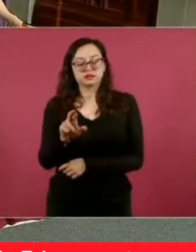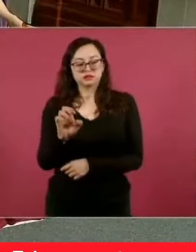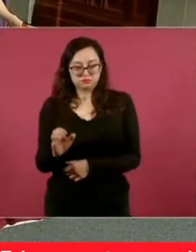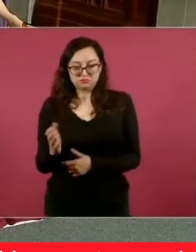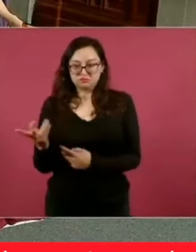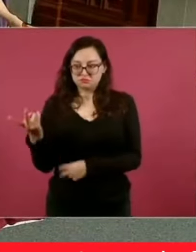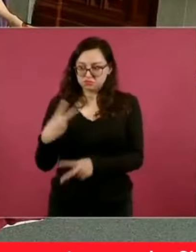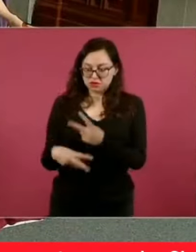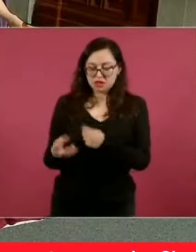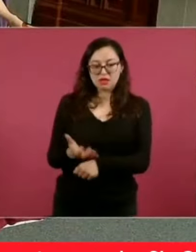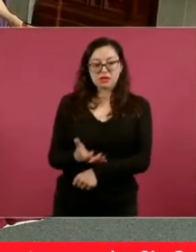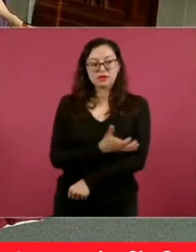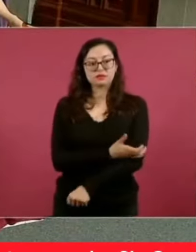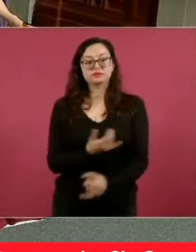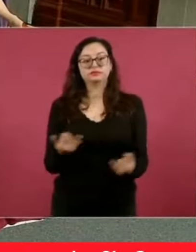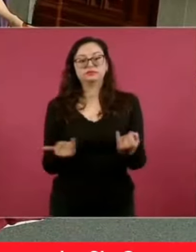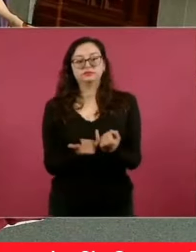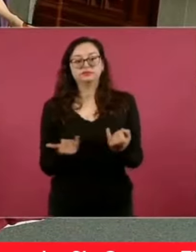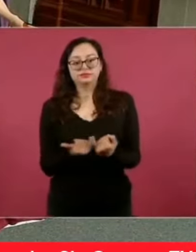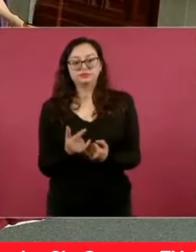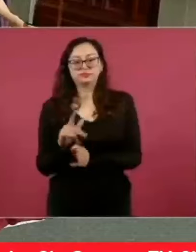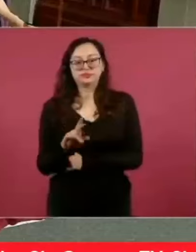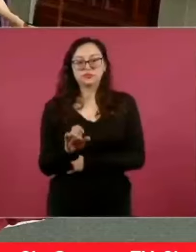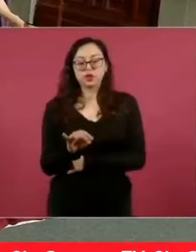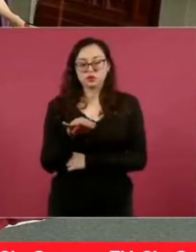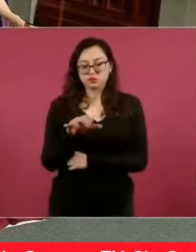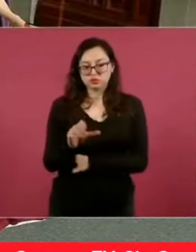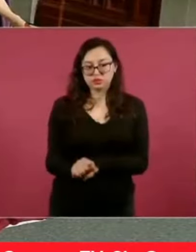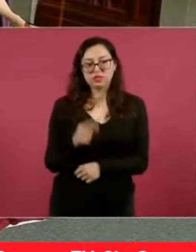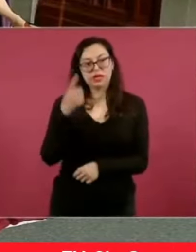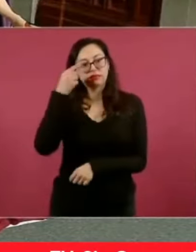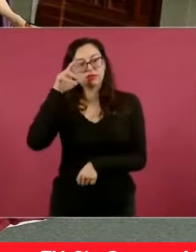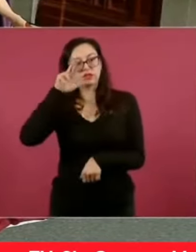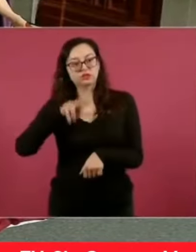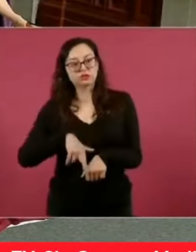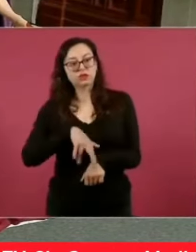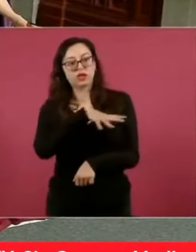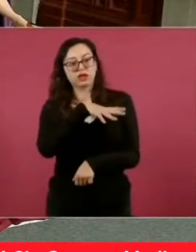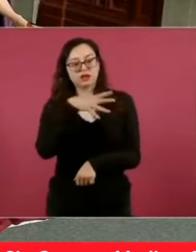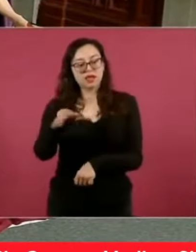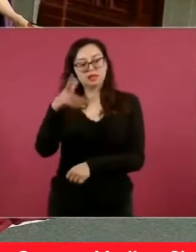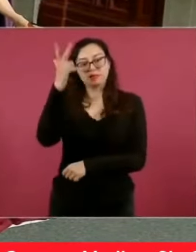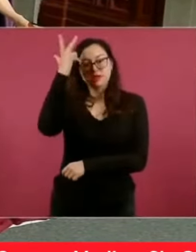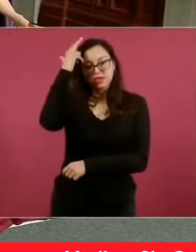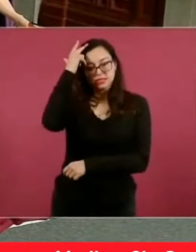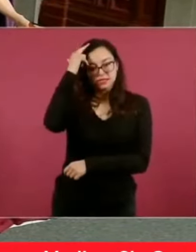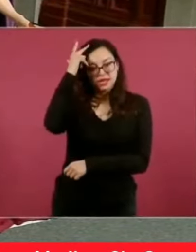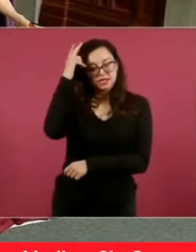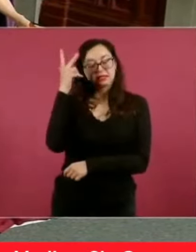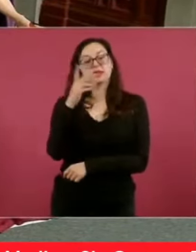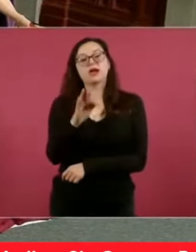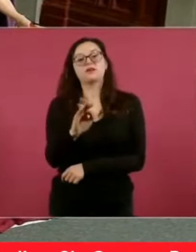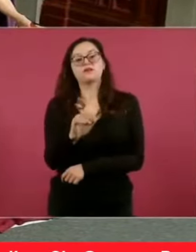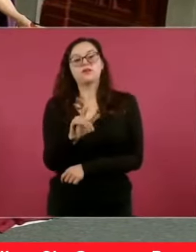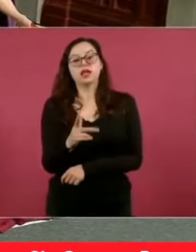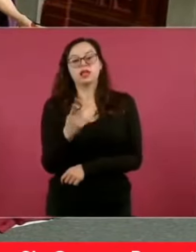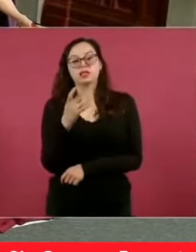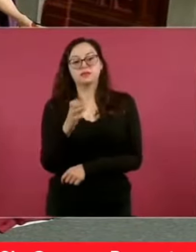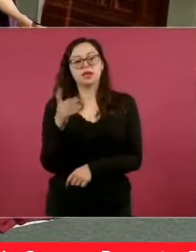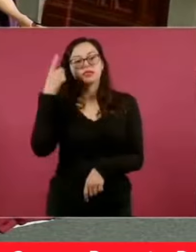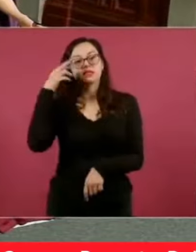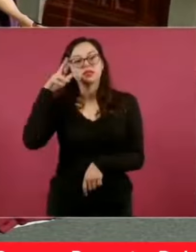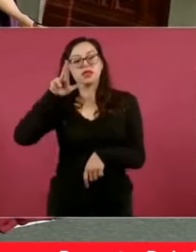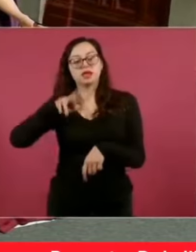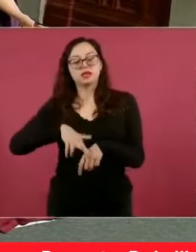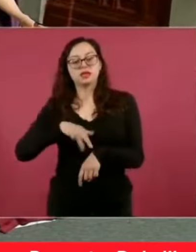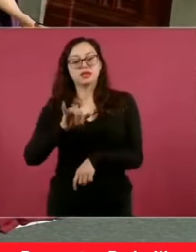Exteriores. Nos acompañan también aquí Lucina Jiménez, directora general de Bellas Artes, Felipe Ávila, director